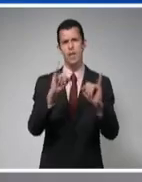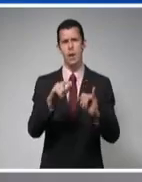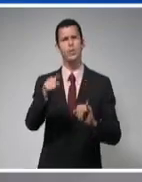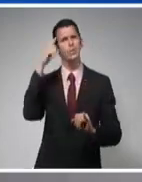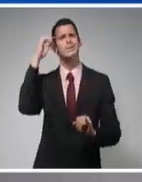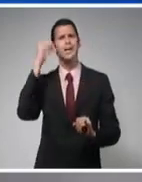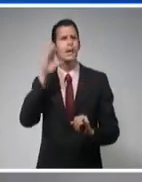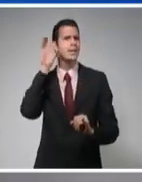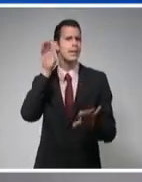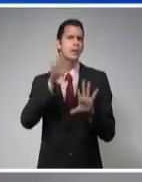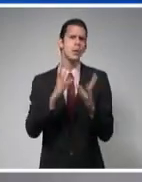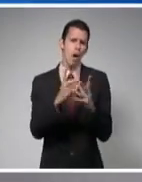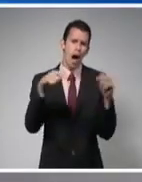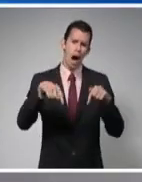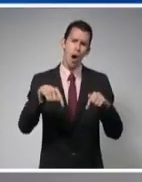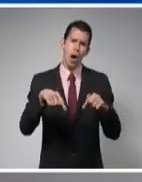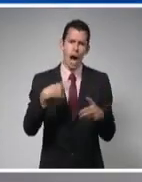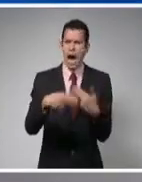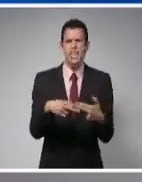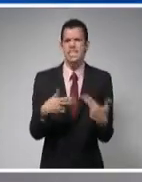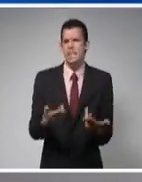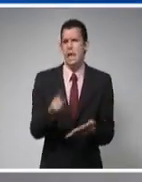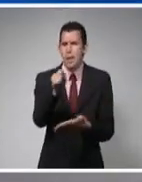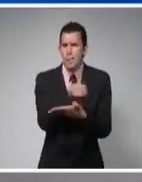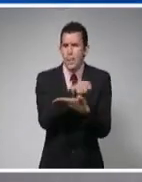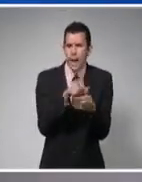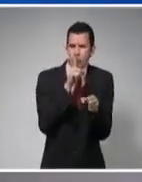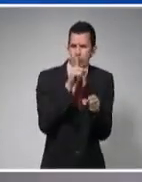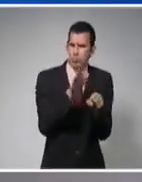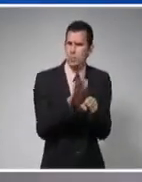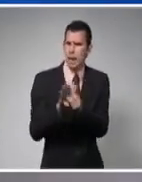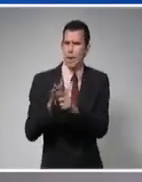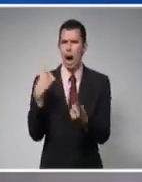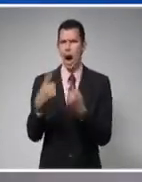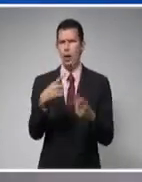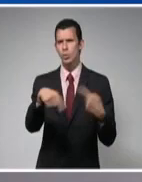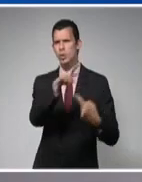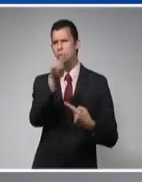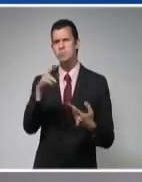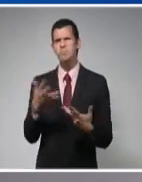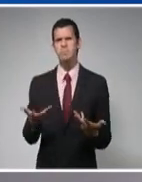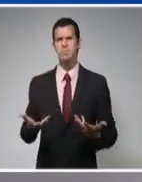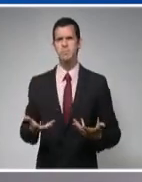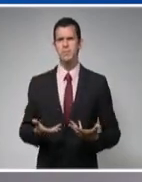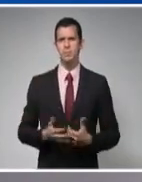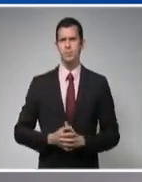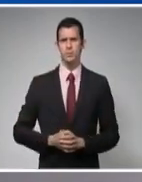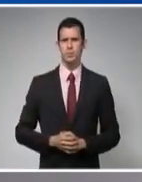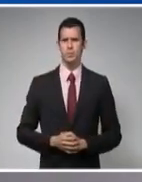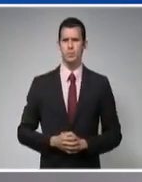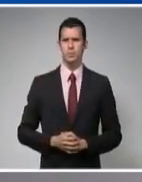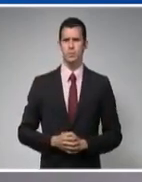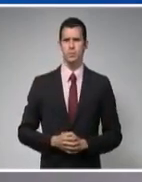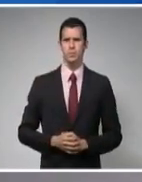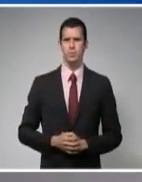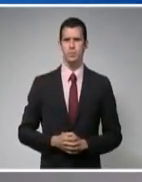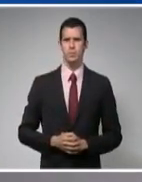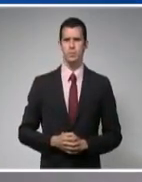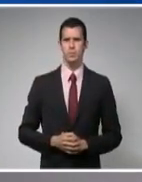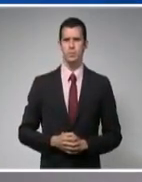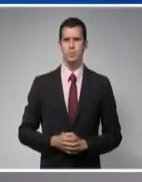ahora, en qué andan, qué están pensando. Como en otras informaciones que hemos compartido con ustedes, lo que les traigo